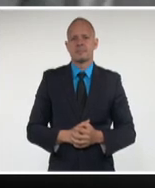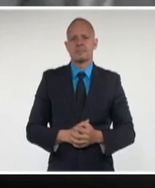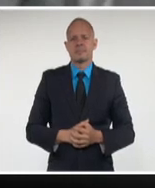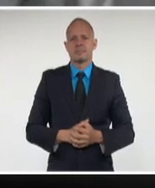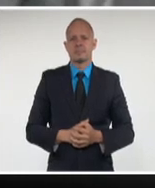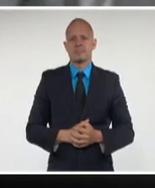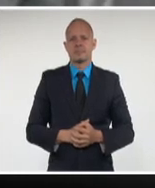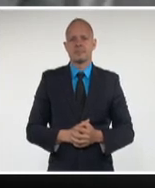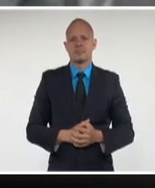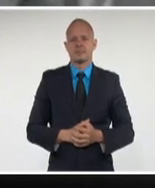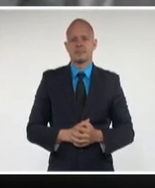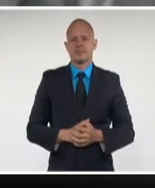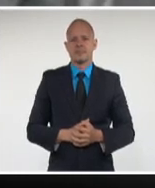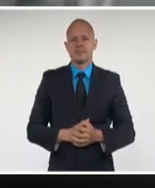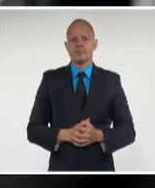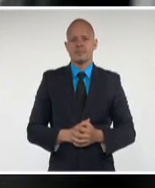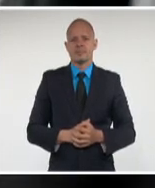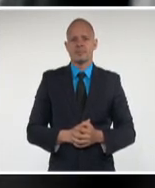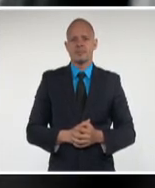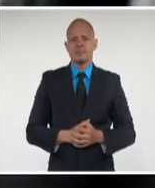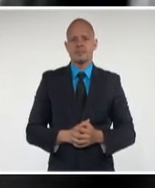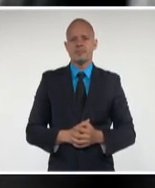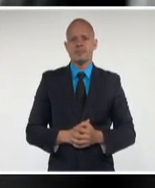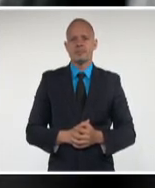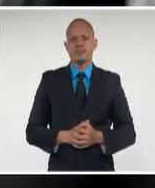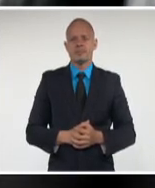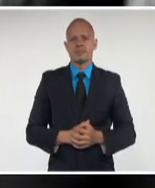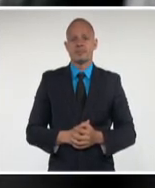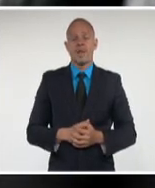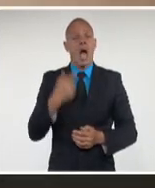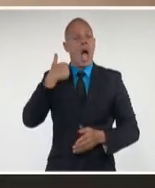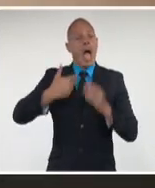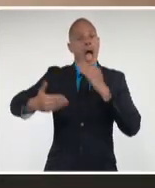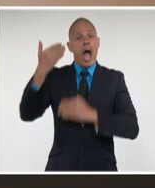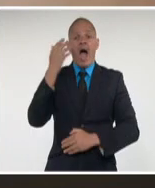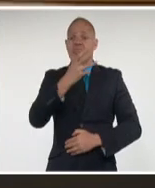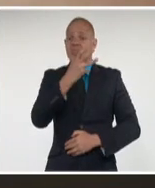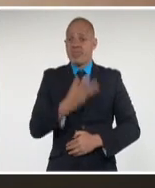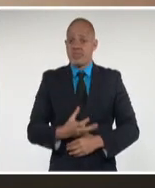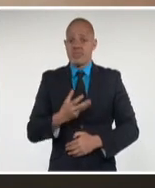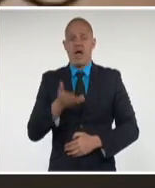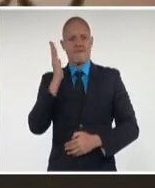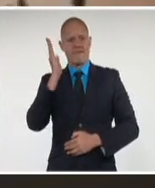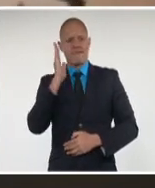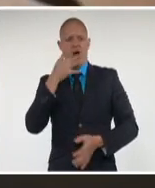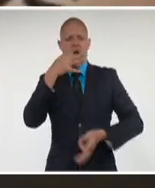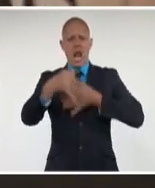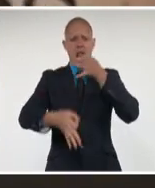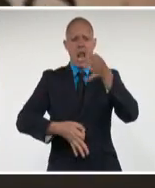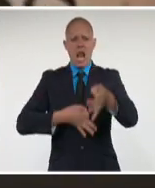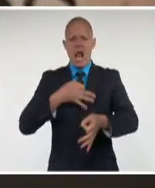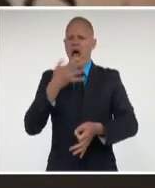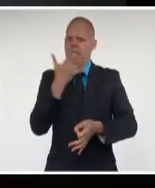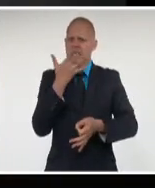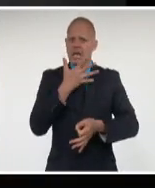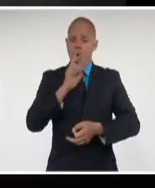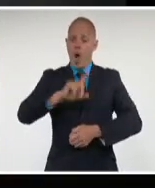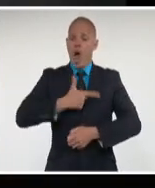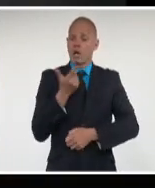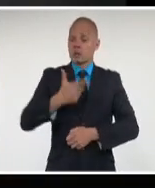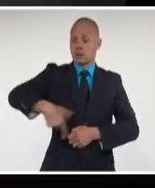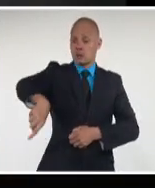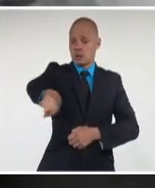limitar el mensaje y el propósito del conocido discurso de Fidel, palabras a los intelectuales, a aquel